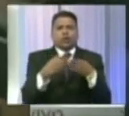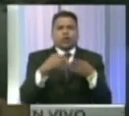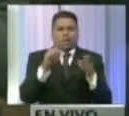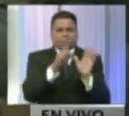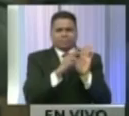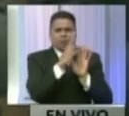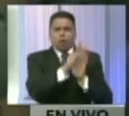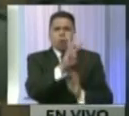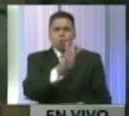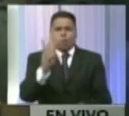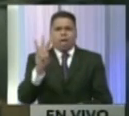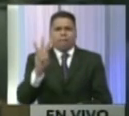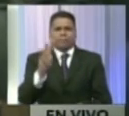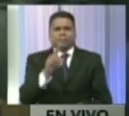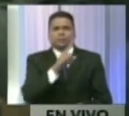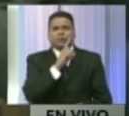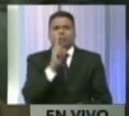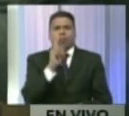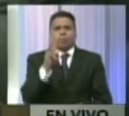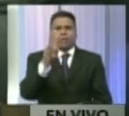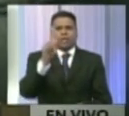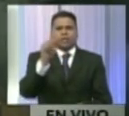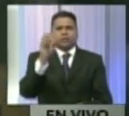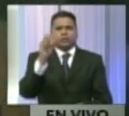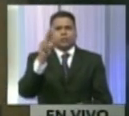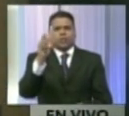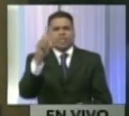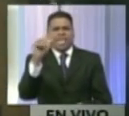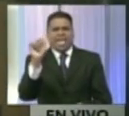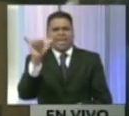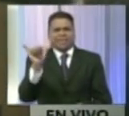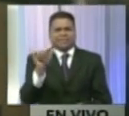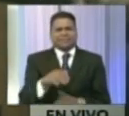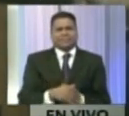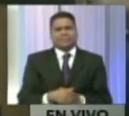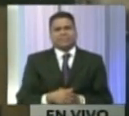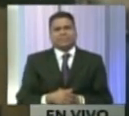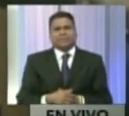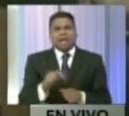Ojalá. Porque eso nos pone 75...